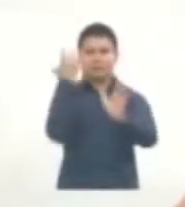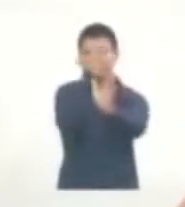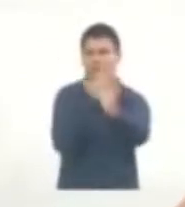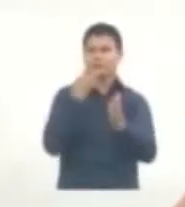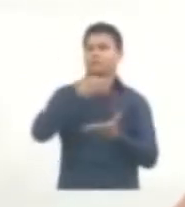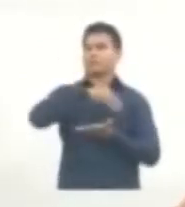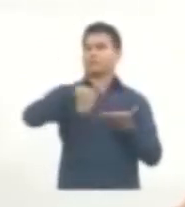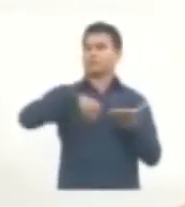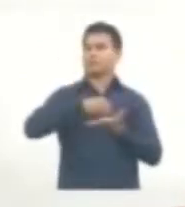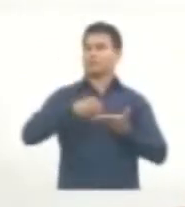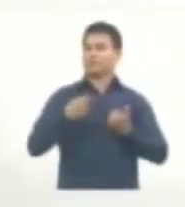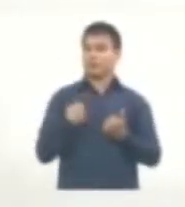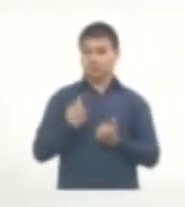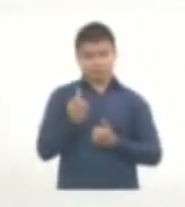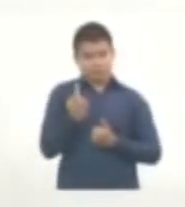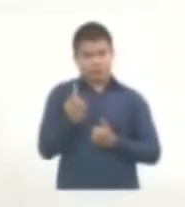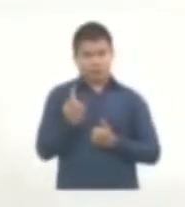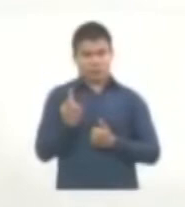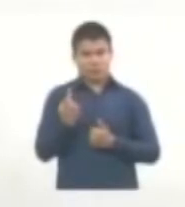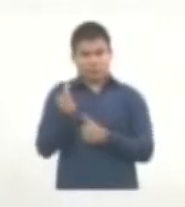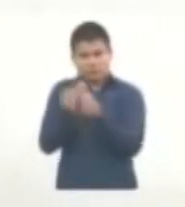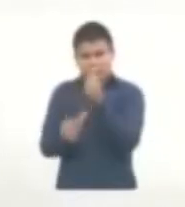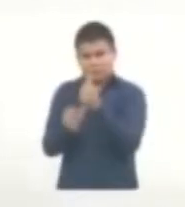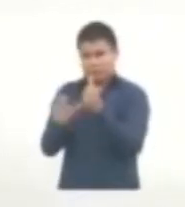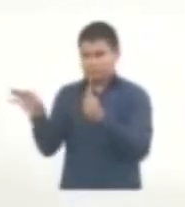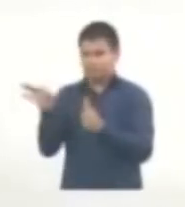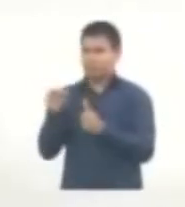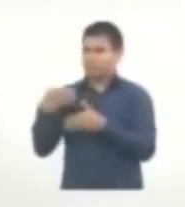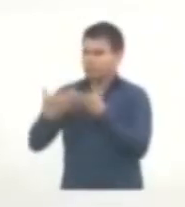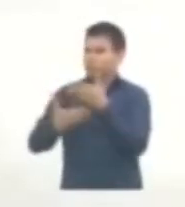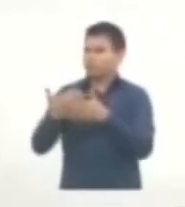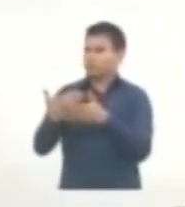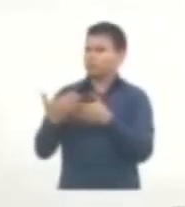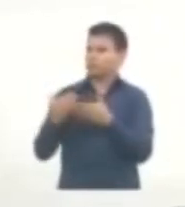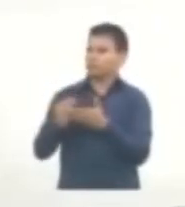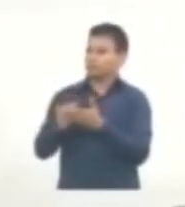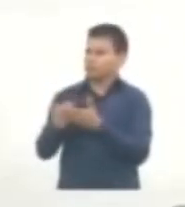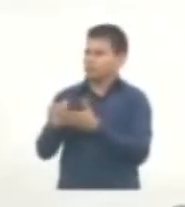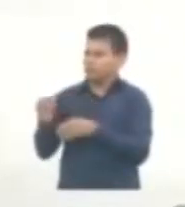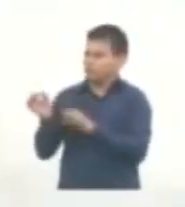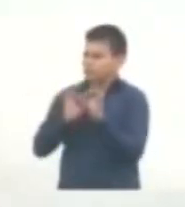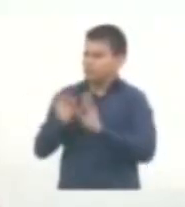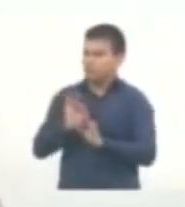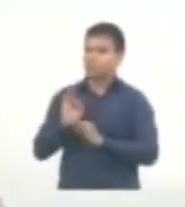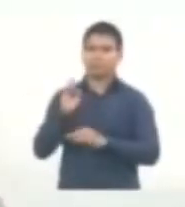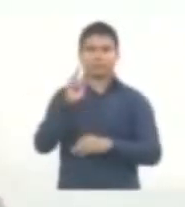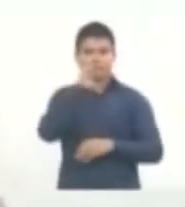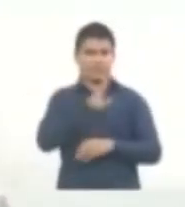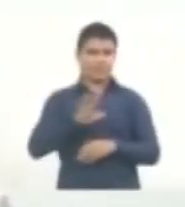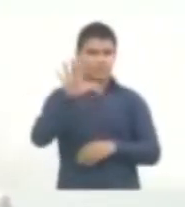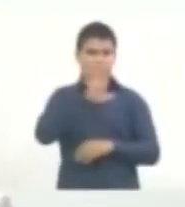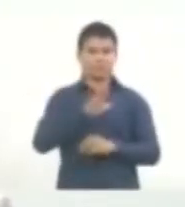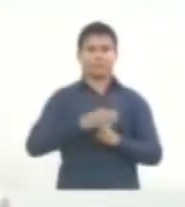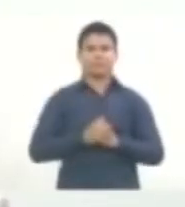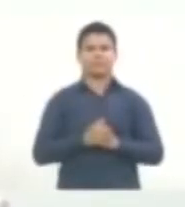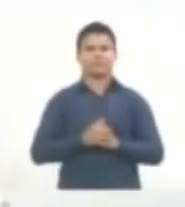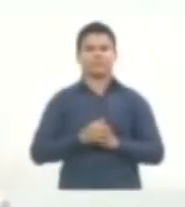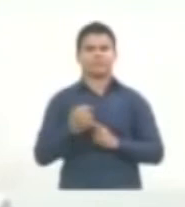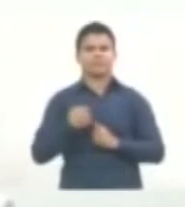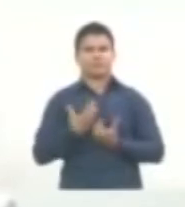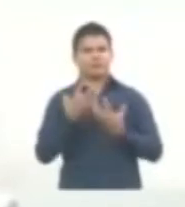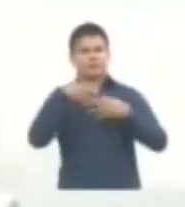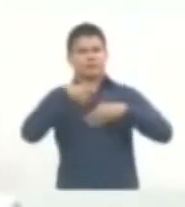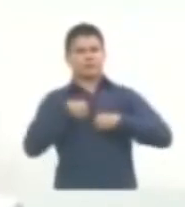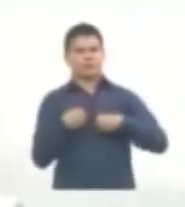Atlántico, donde quedé como princesa y me fui preparando para ir a un nacional. Estaba confiado con mis características,